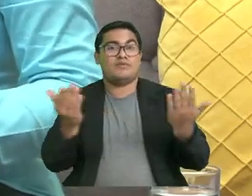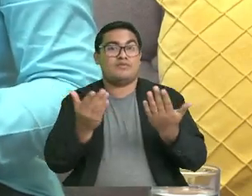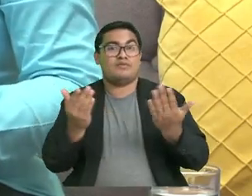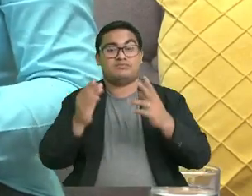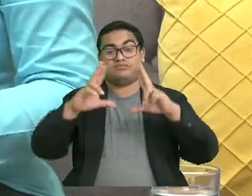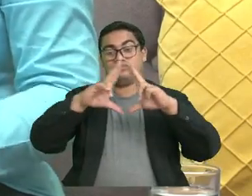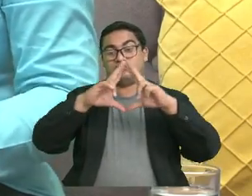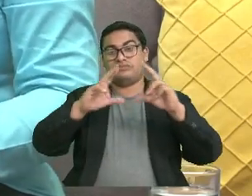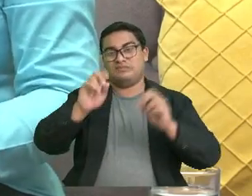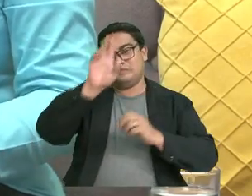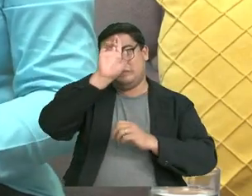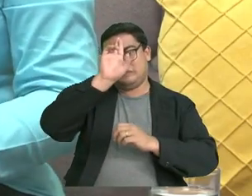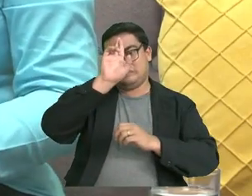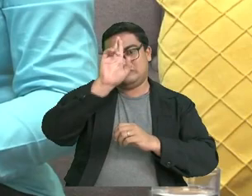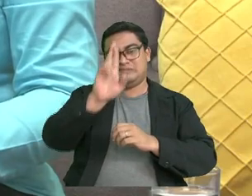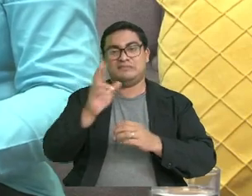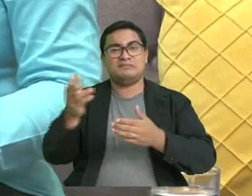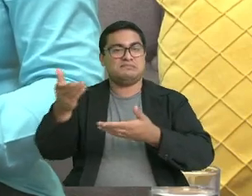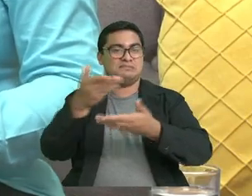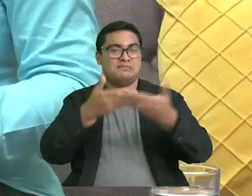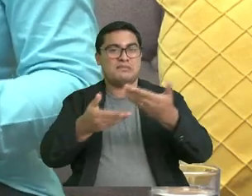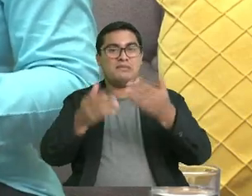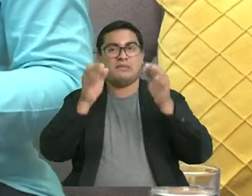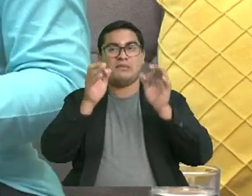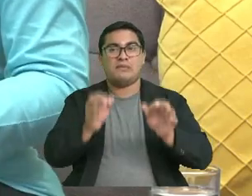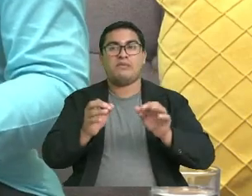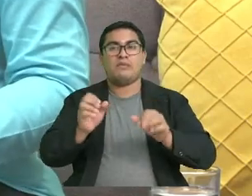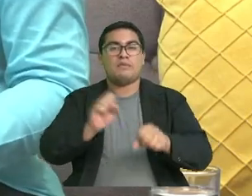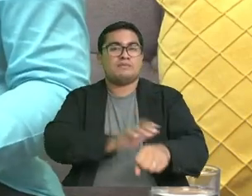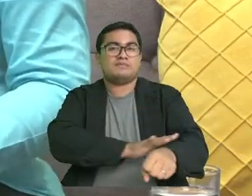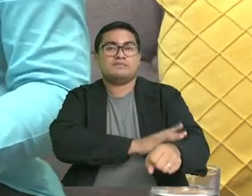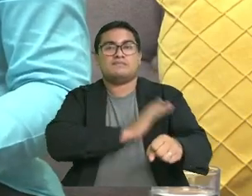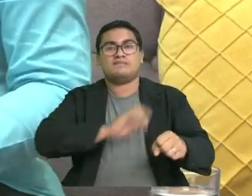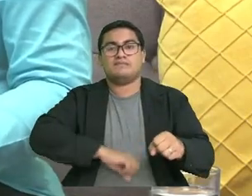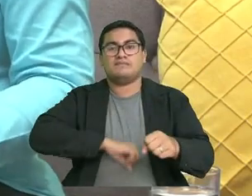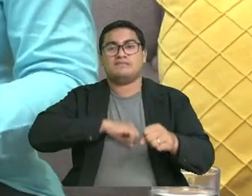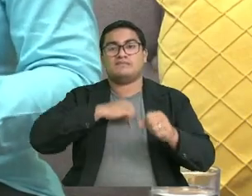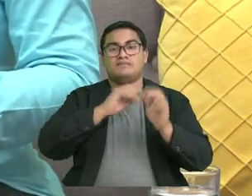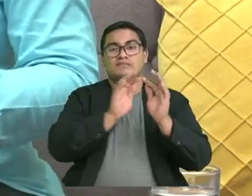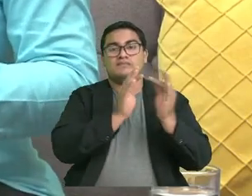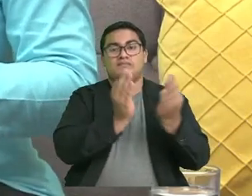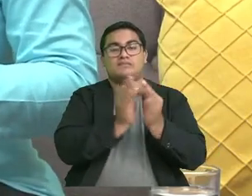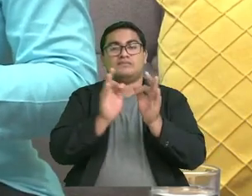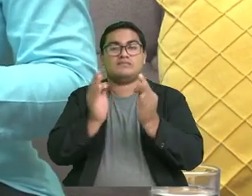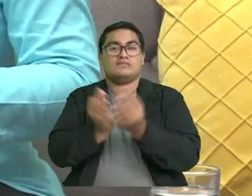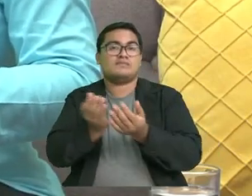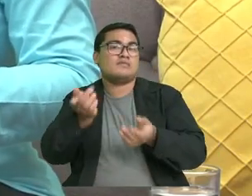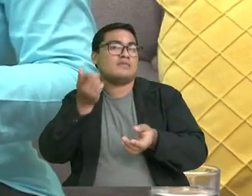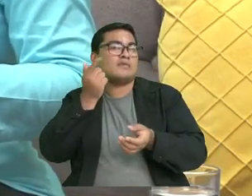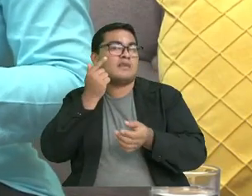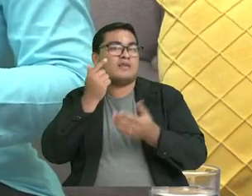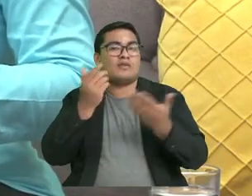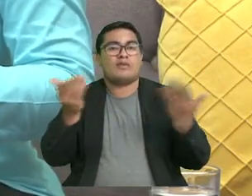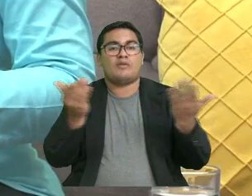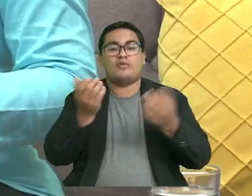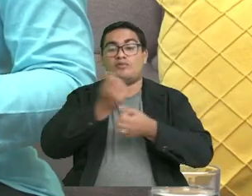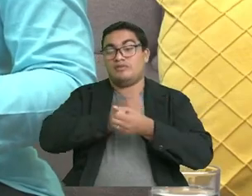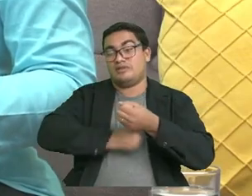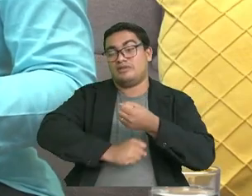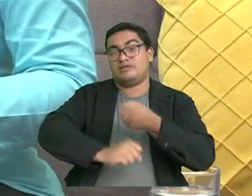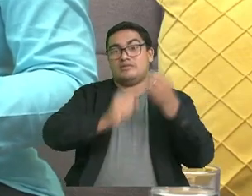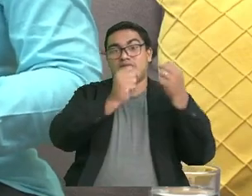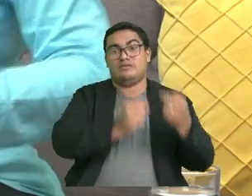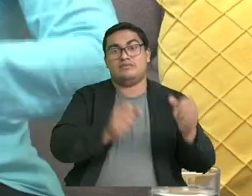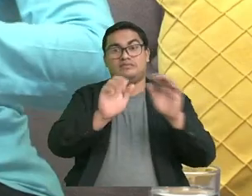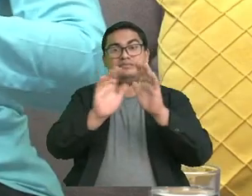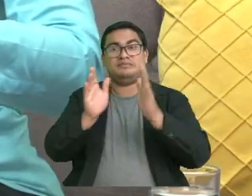del respeto a nuestra soberanía, sentimos orgullo a la familia de ver cómo nuestros hijos, nuestras